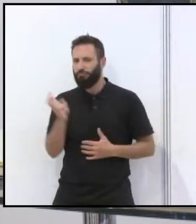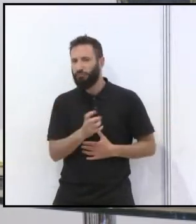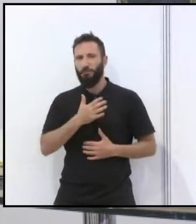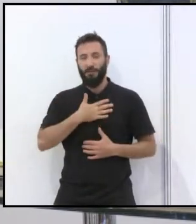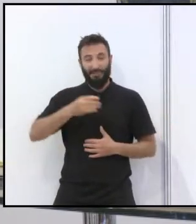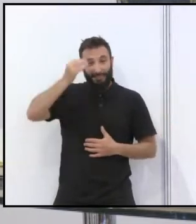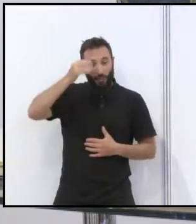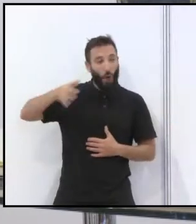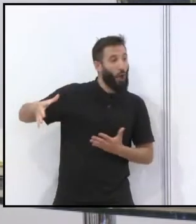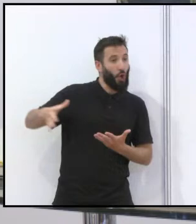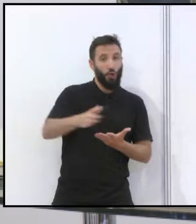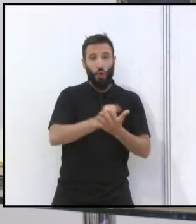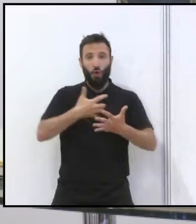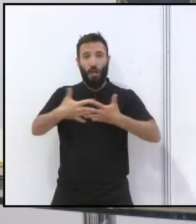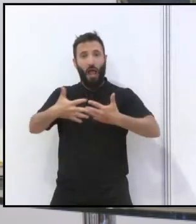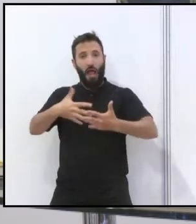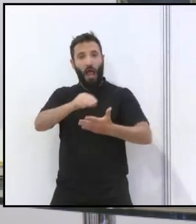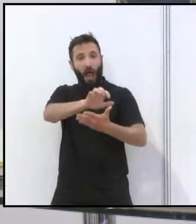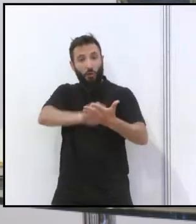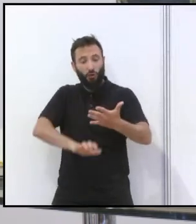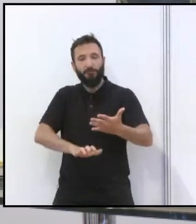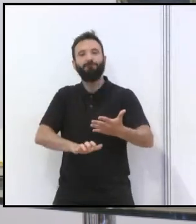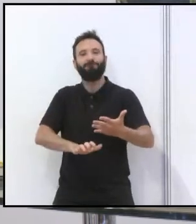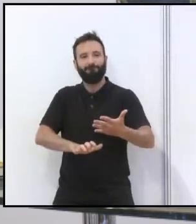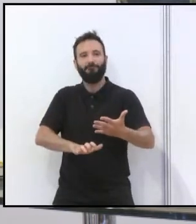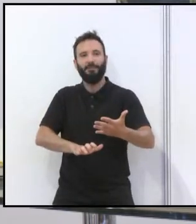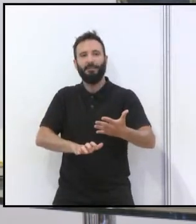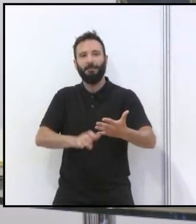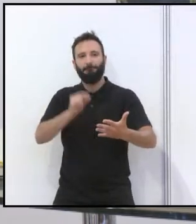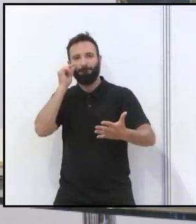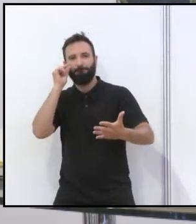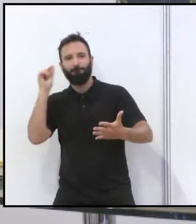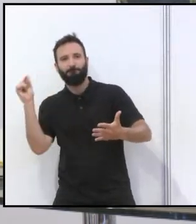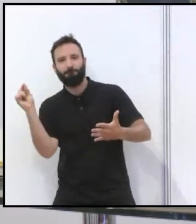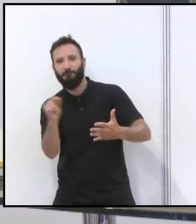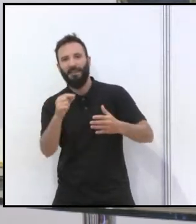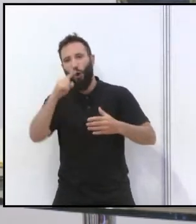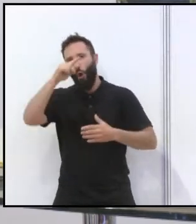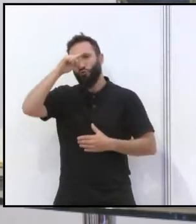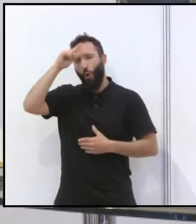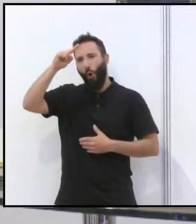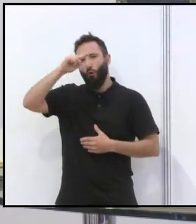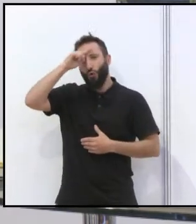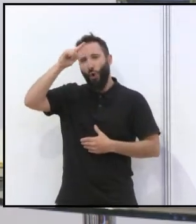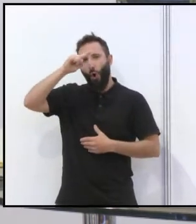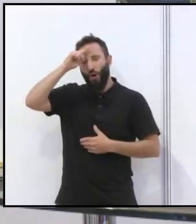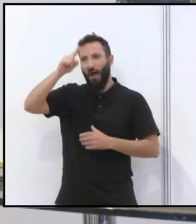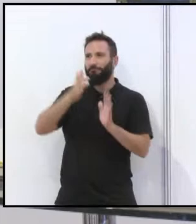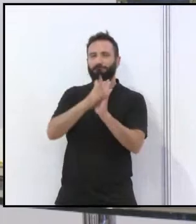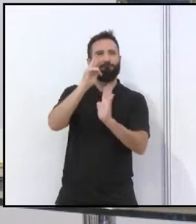escribimos espiamos la tradición y hacemos un doble ejercicio. Un